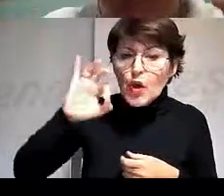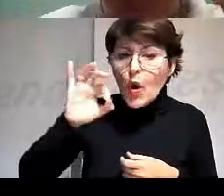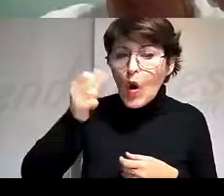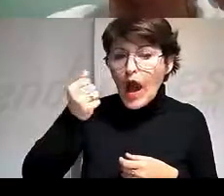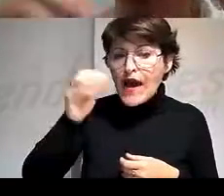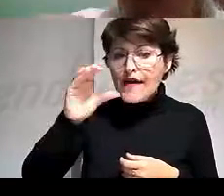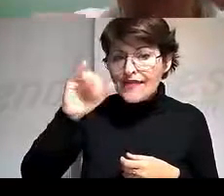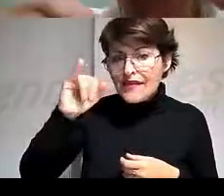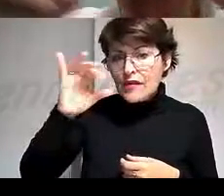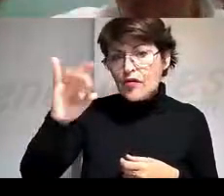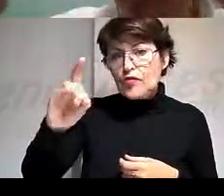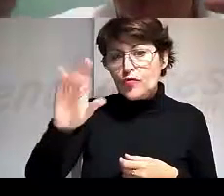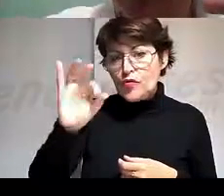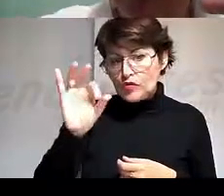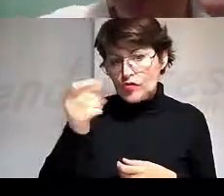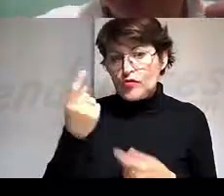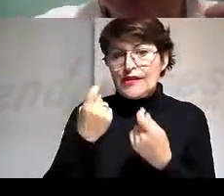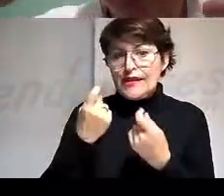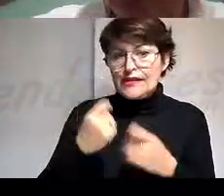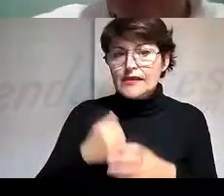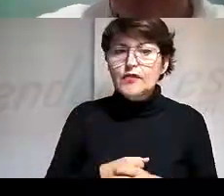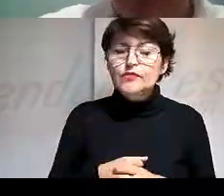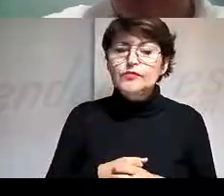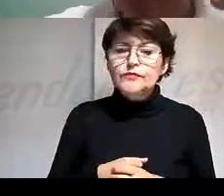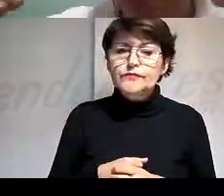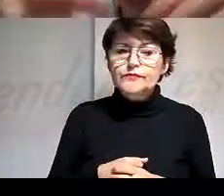de su composición.